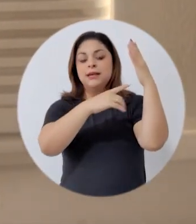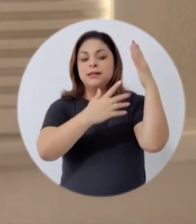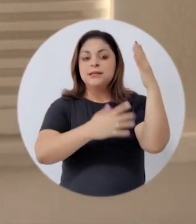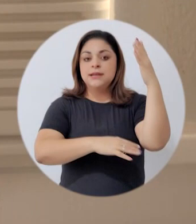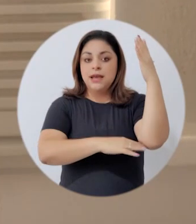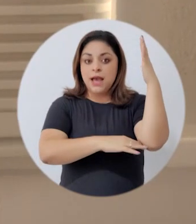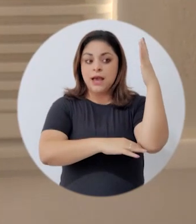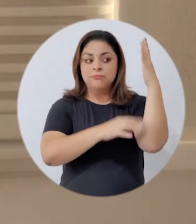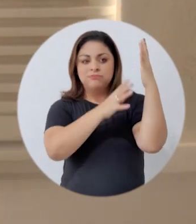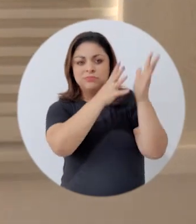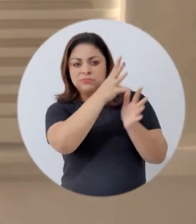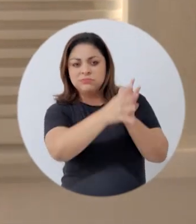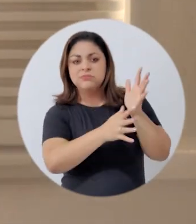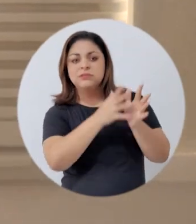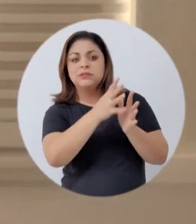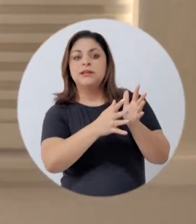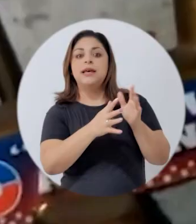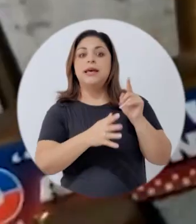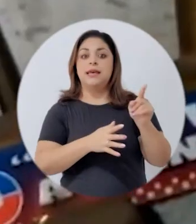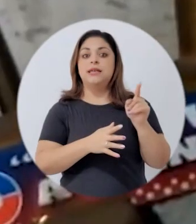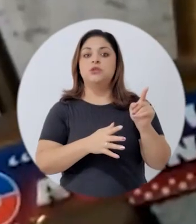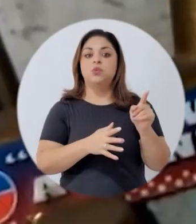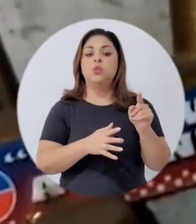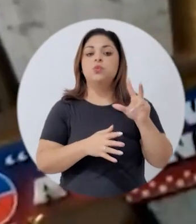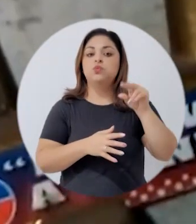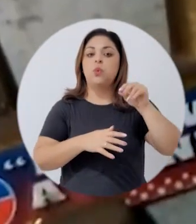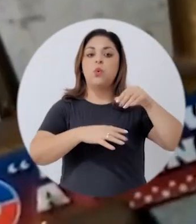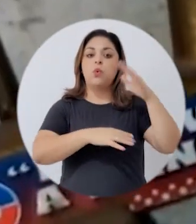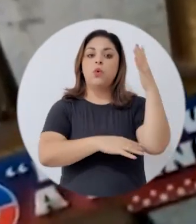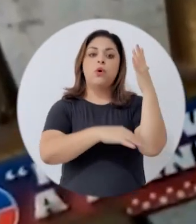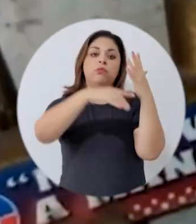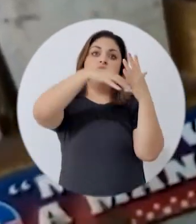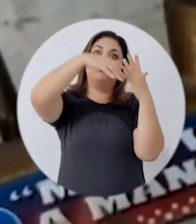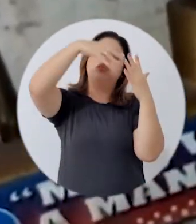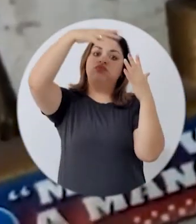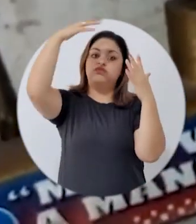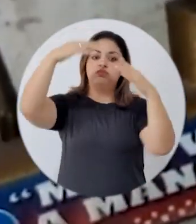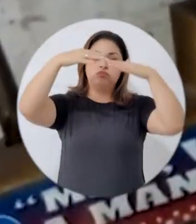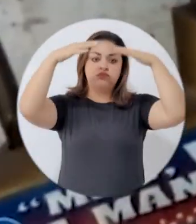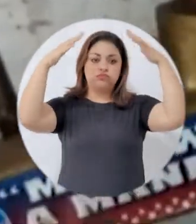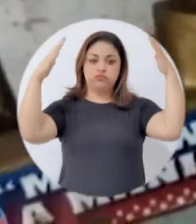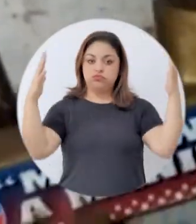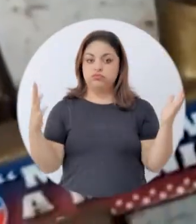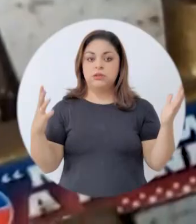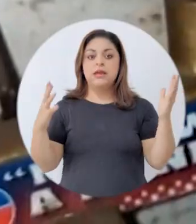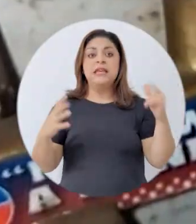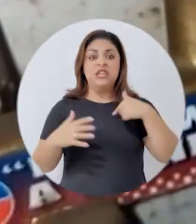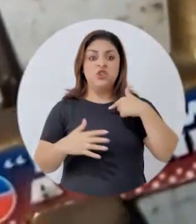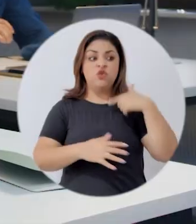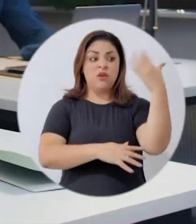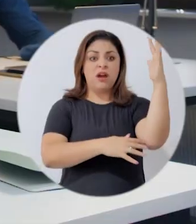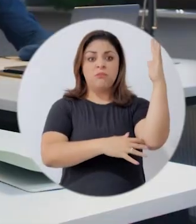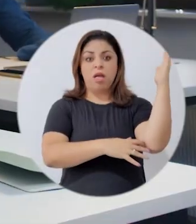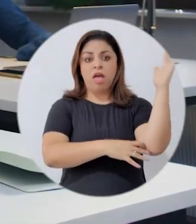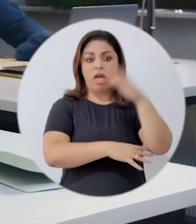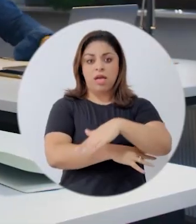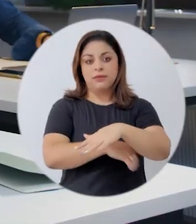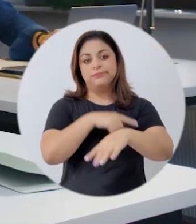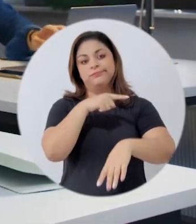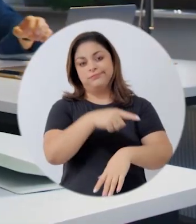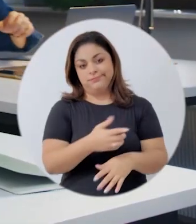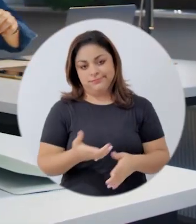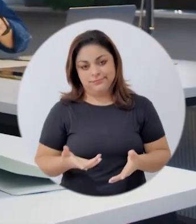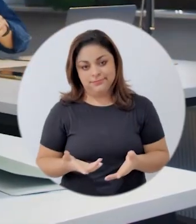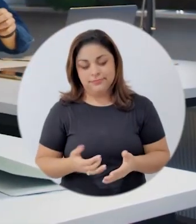de él mientras yo lo conservo, por ende no se va a la capa de ozono y lo estoy removiendo. Y